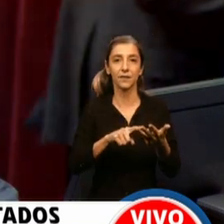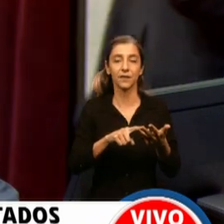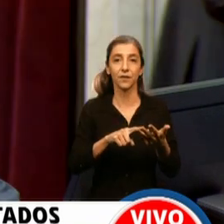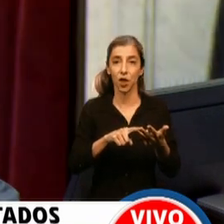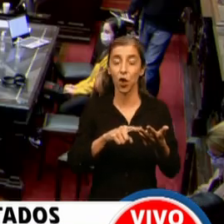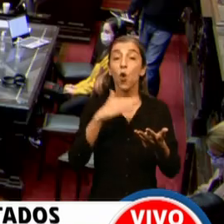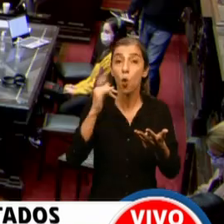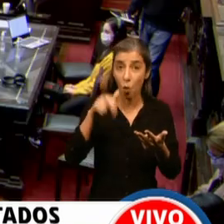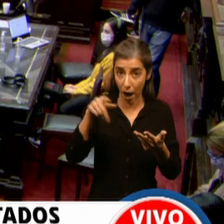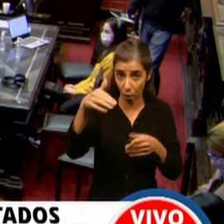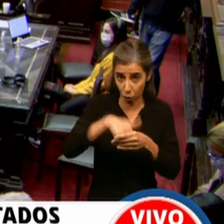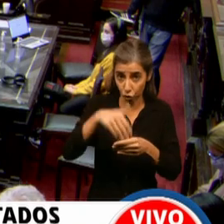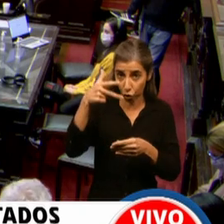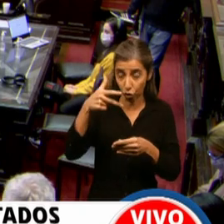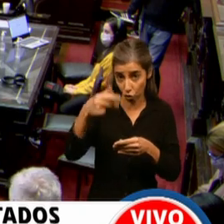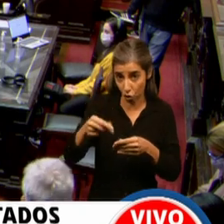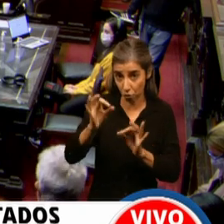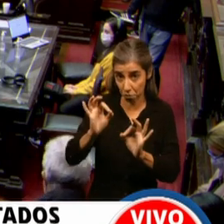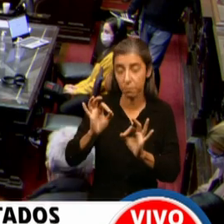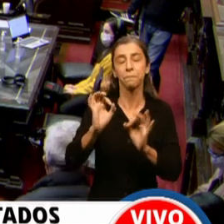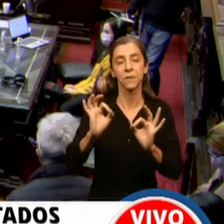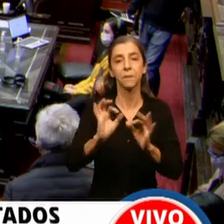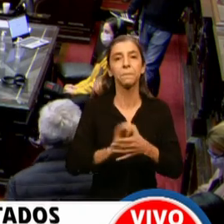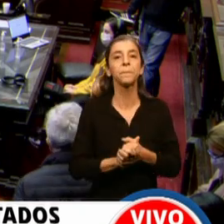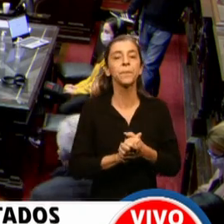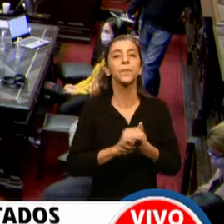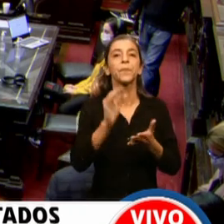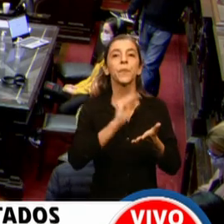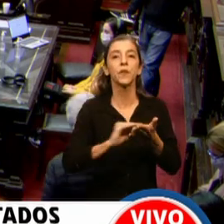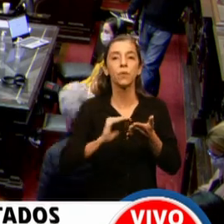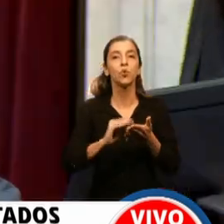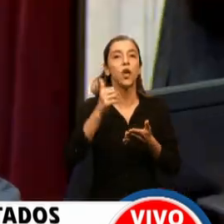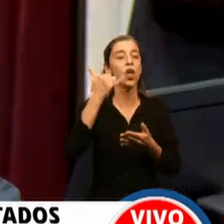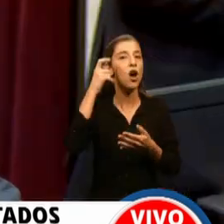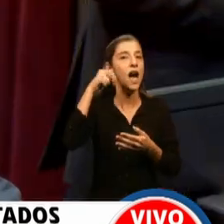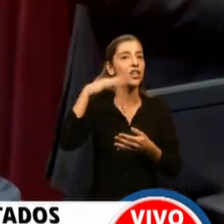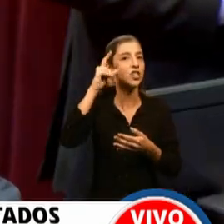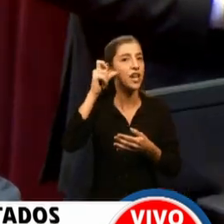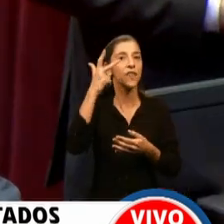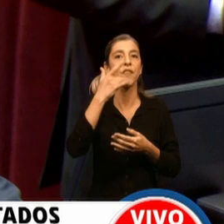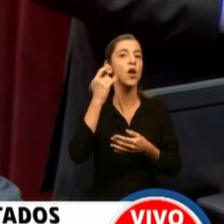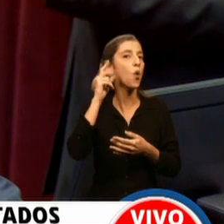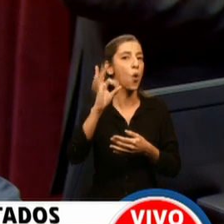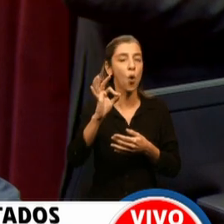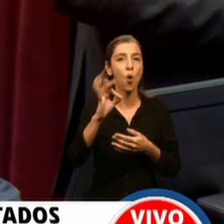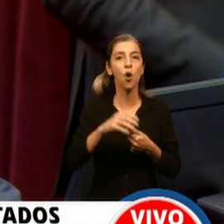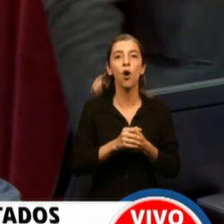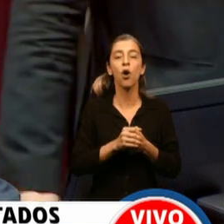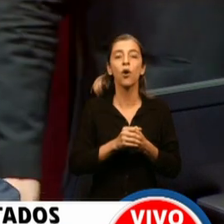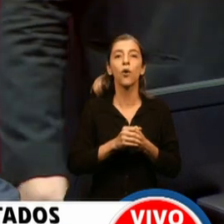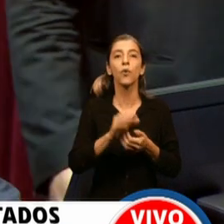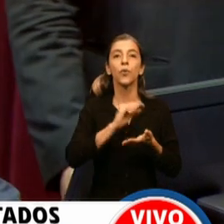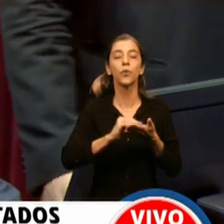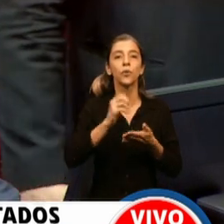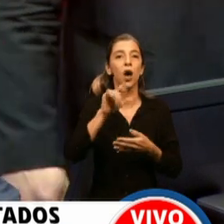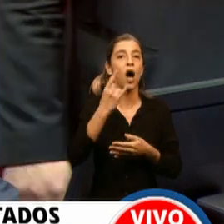su voto es negativo muy bien diputado allende o alberto diputado al